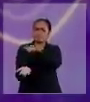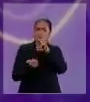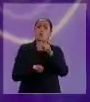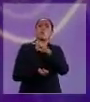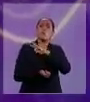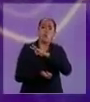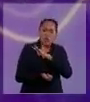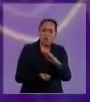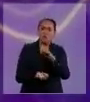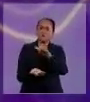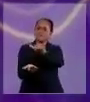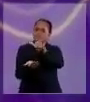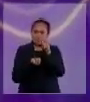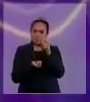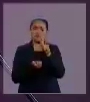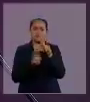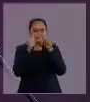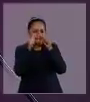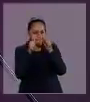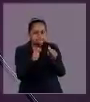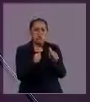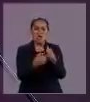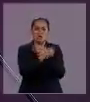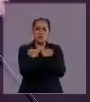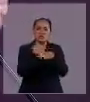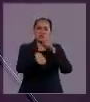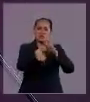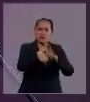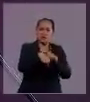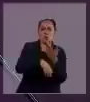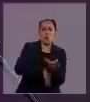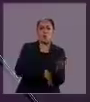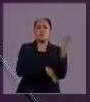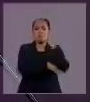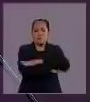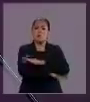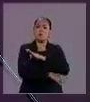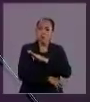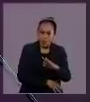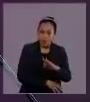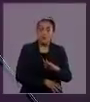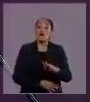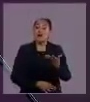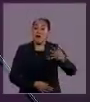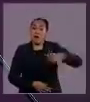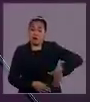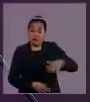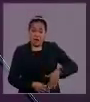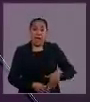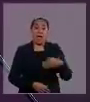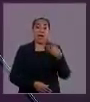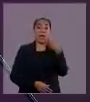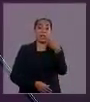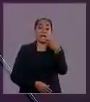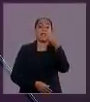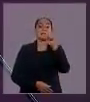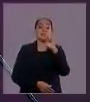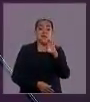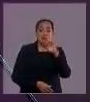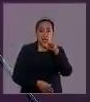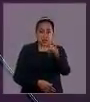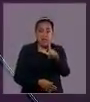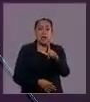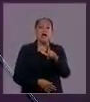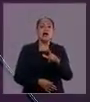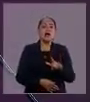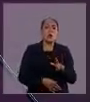esa educación de tiempo completo, que además se termina pagando. Preguntaba Gabriela hace un segmento, le preguntó al Bronco, que cuál era el